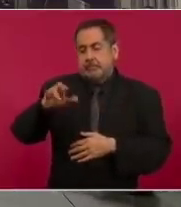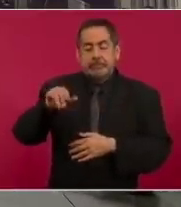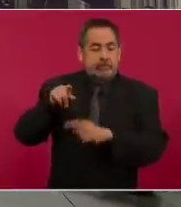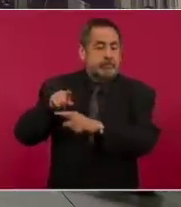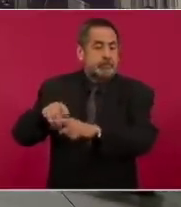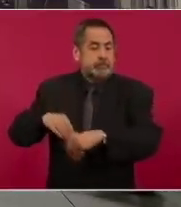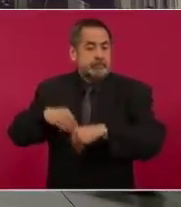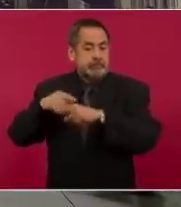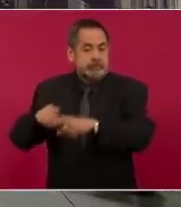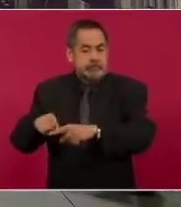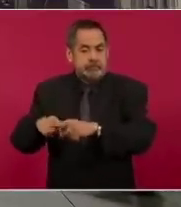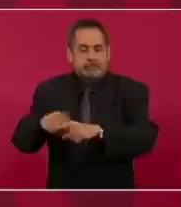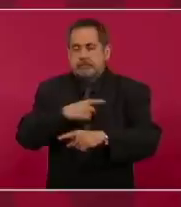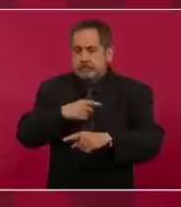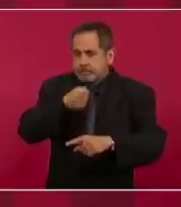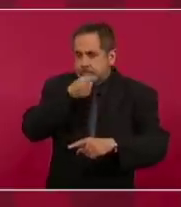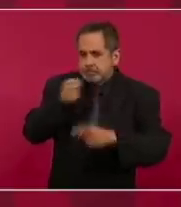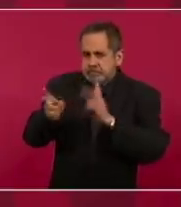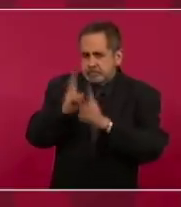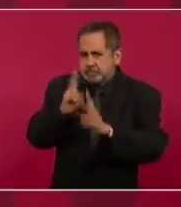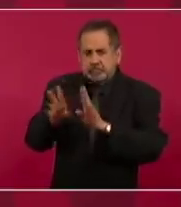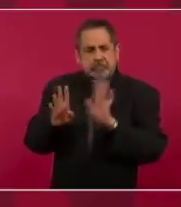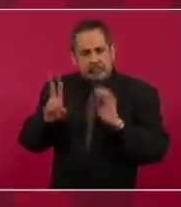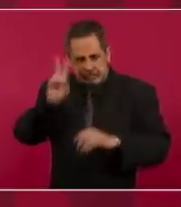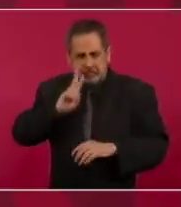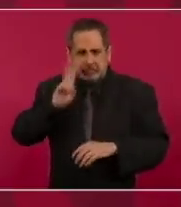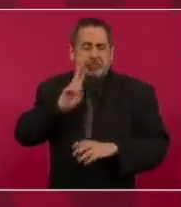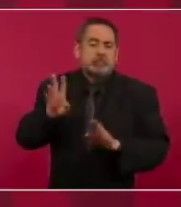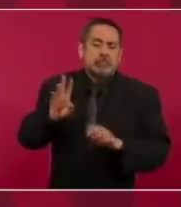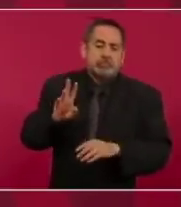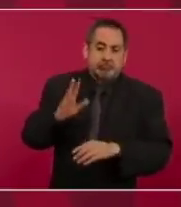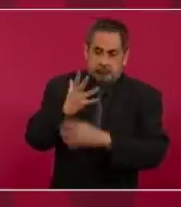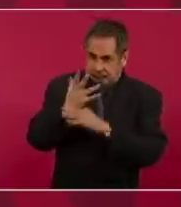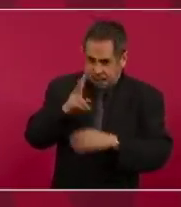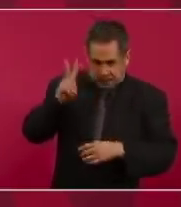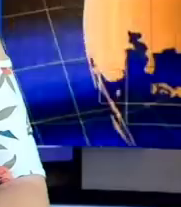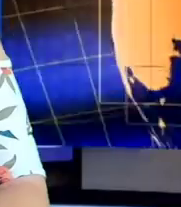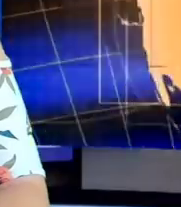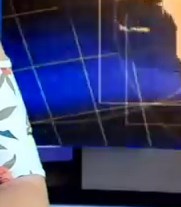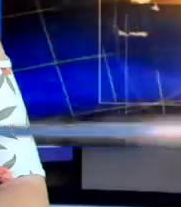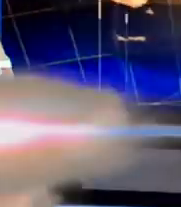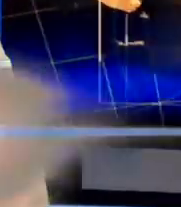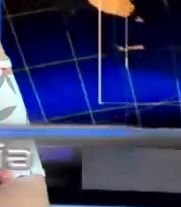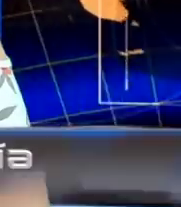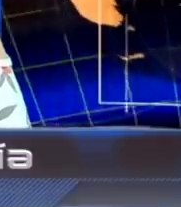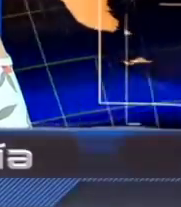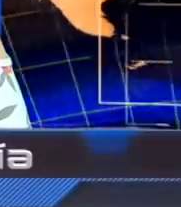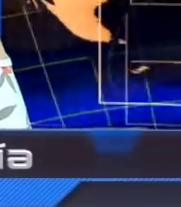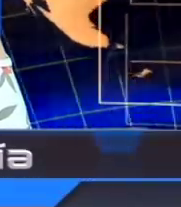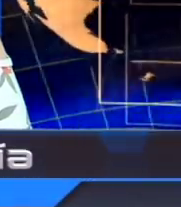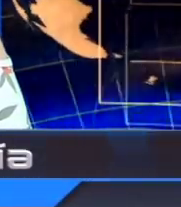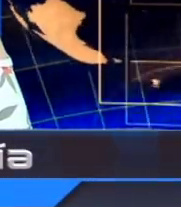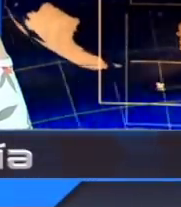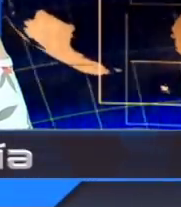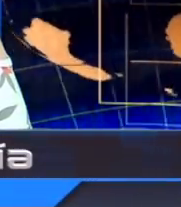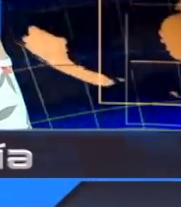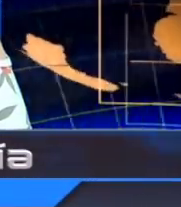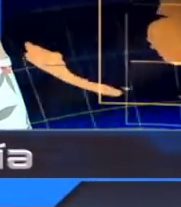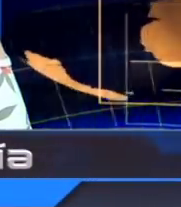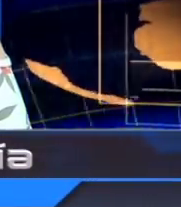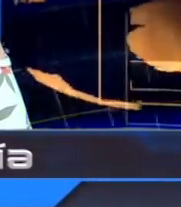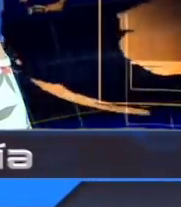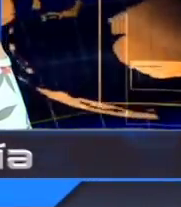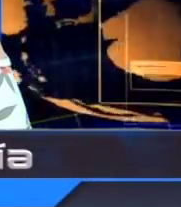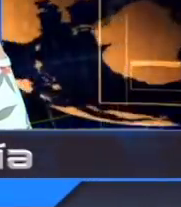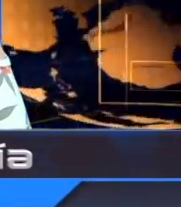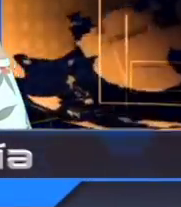sí, hay que irlo a entrevistar, a ver si es cierto y si sostiene eso. Y pues bien, amigos, ahí lo tienen. Esto